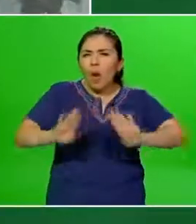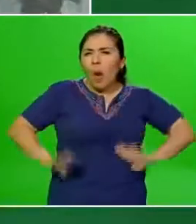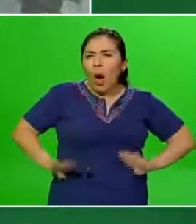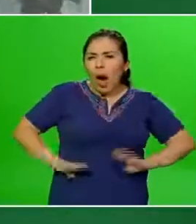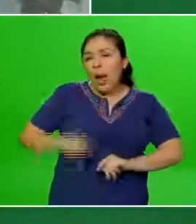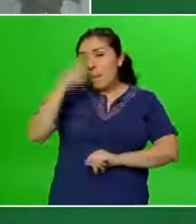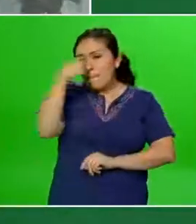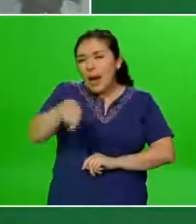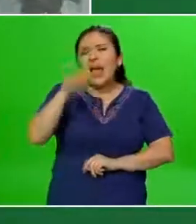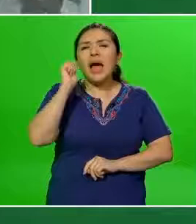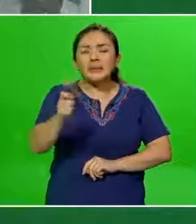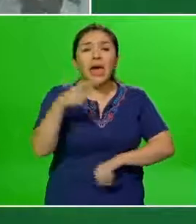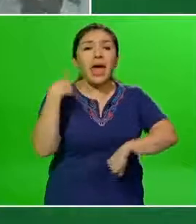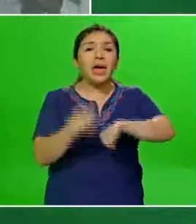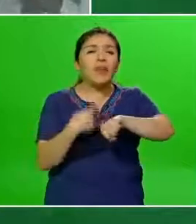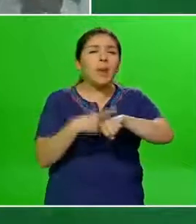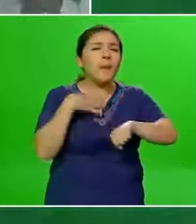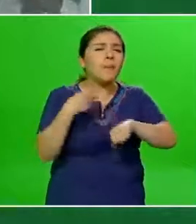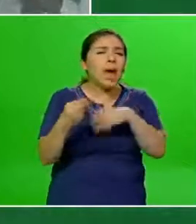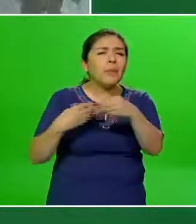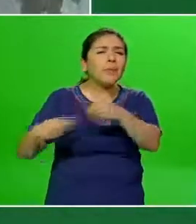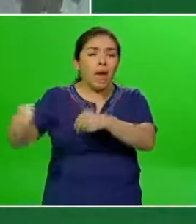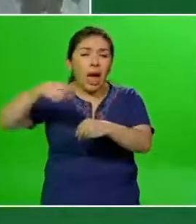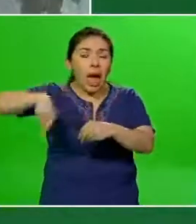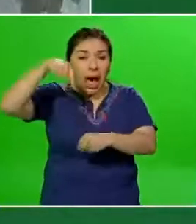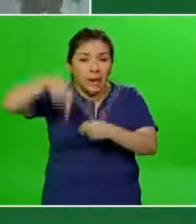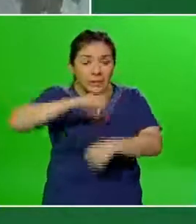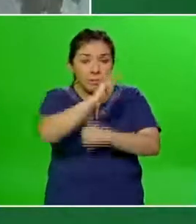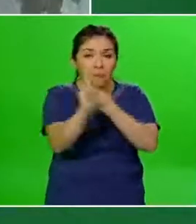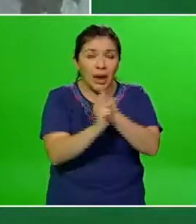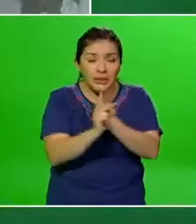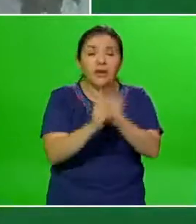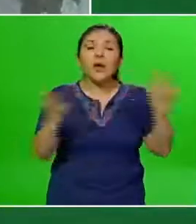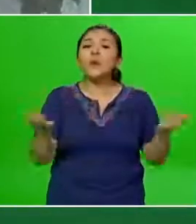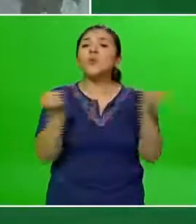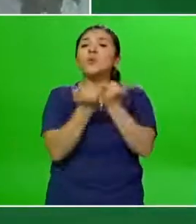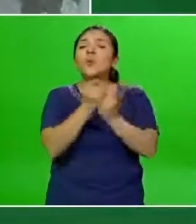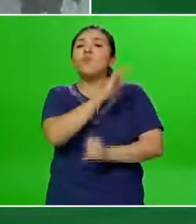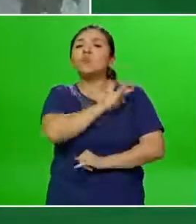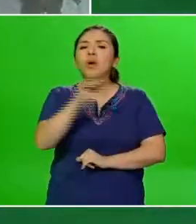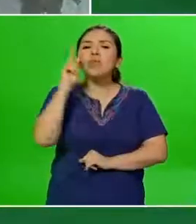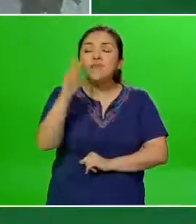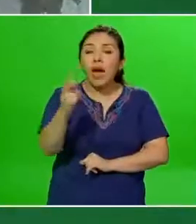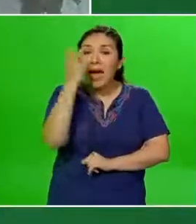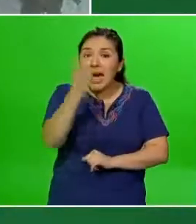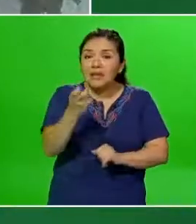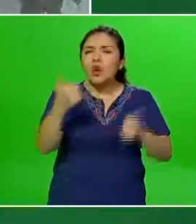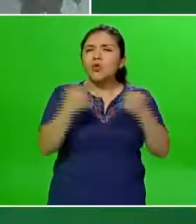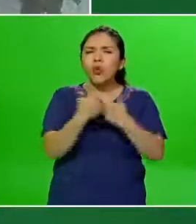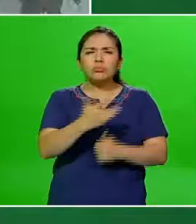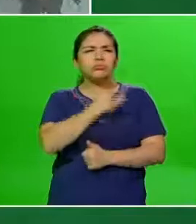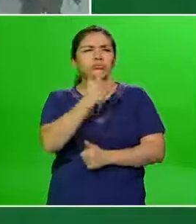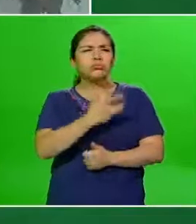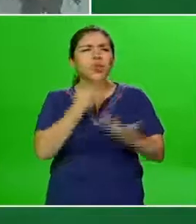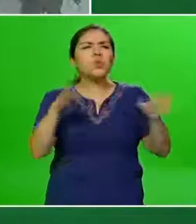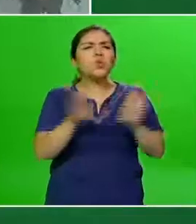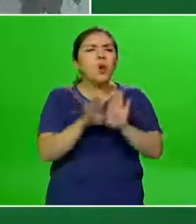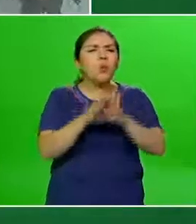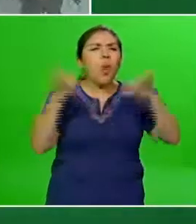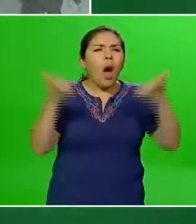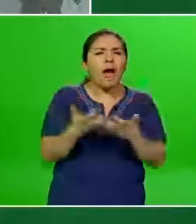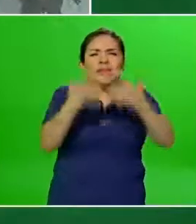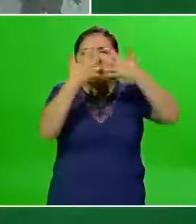lo que es la epidemia en nuestro país, y sobre todo que nos permite, a partir de una definición